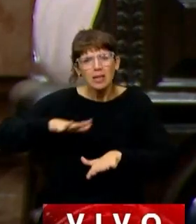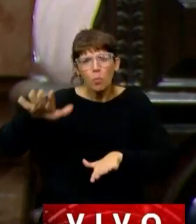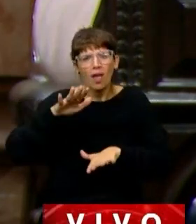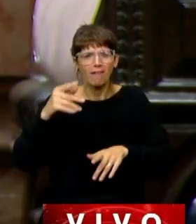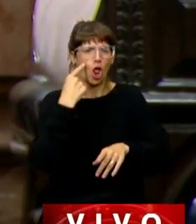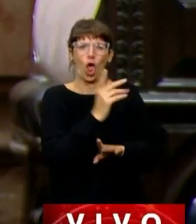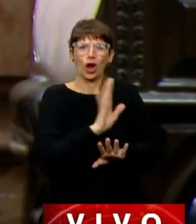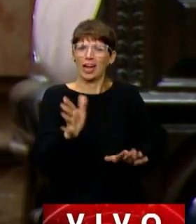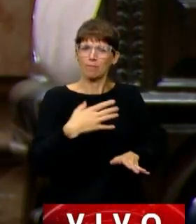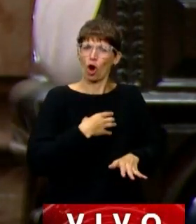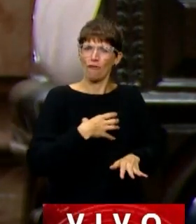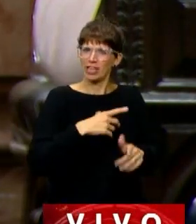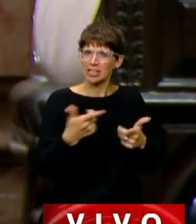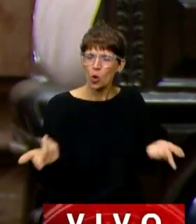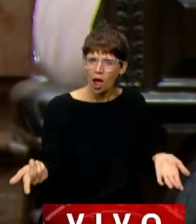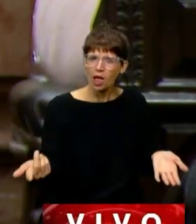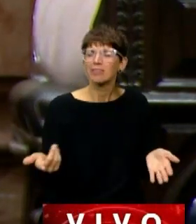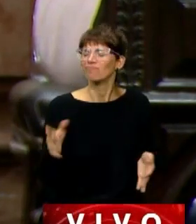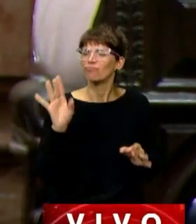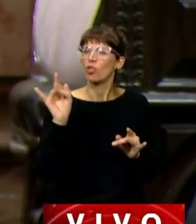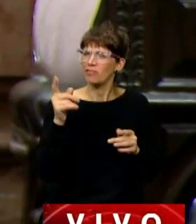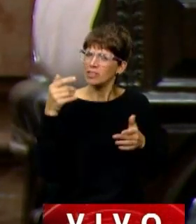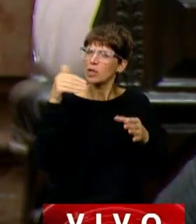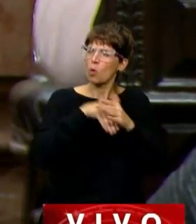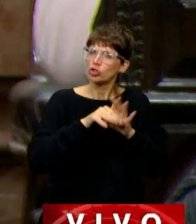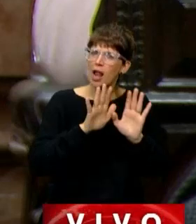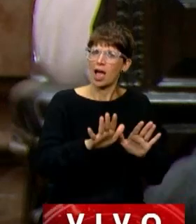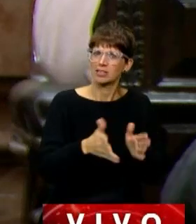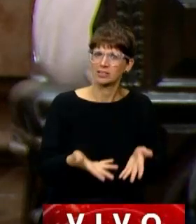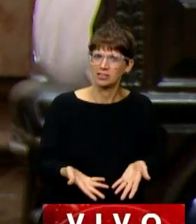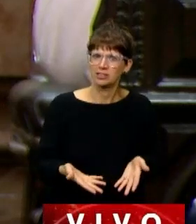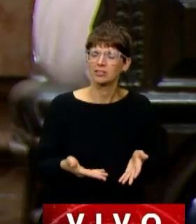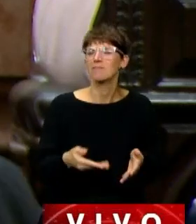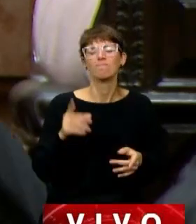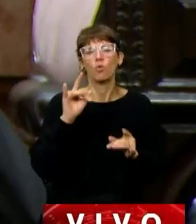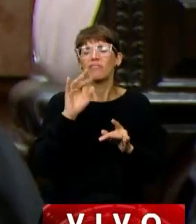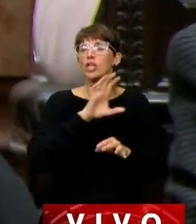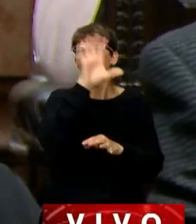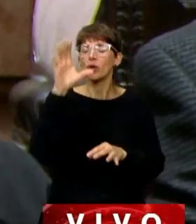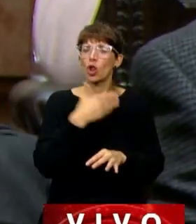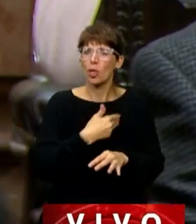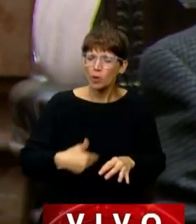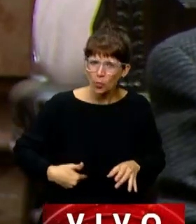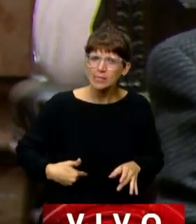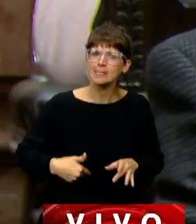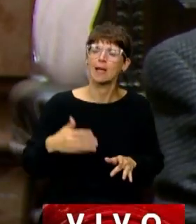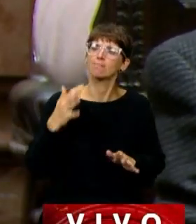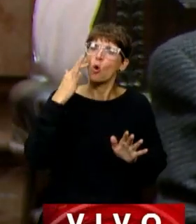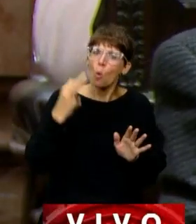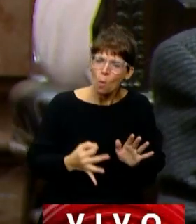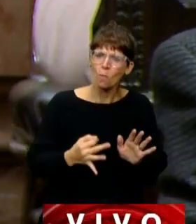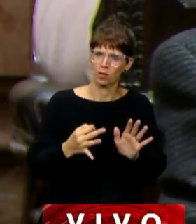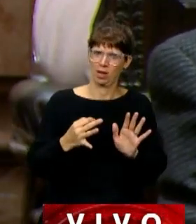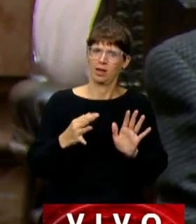acompañar esto. Seguramente que los gobiernos, o muchos gobiernos provinciales, van a asumir los compromisos que han